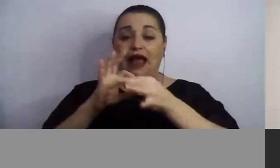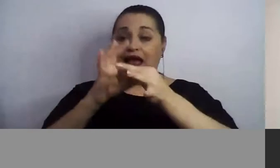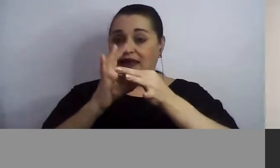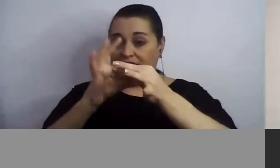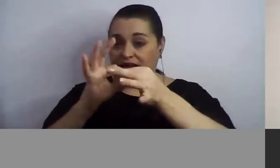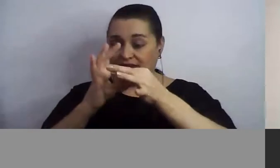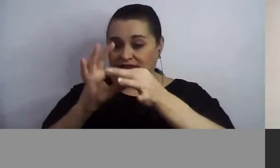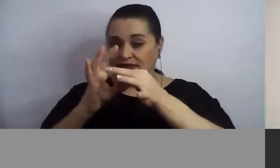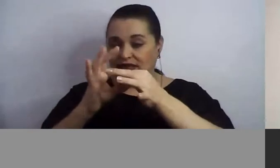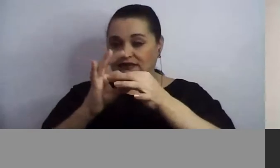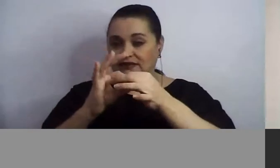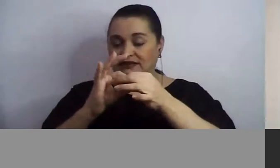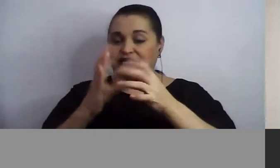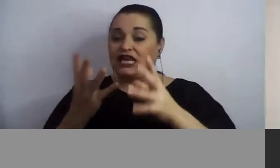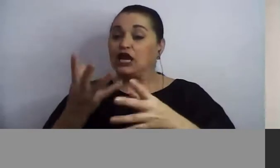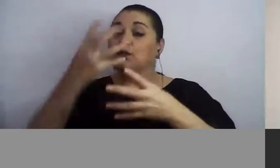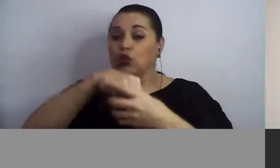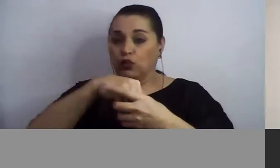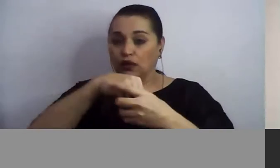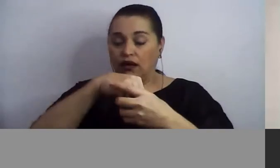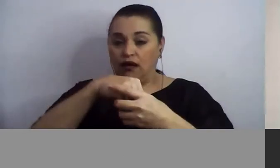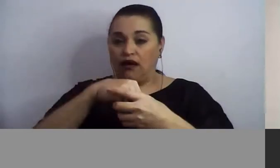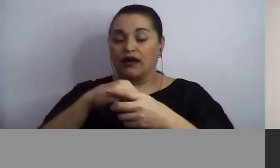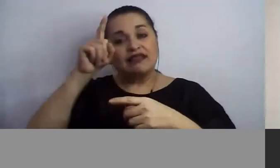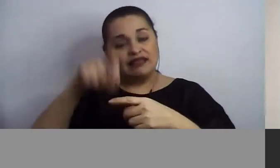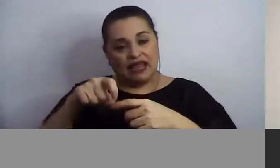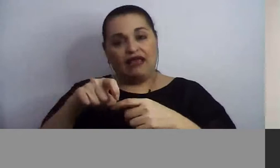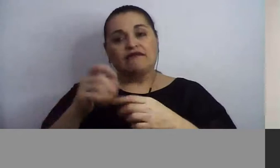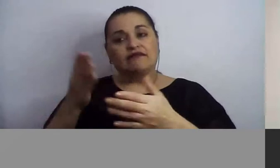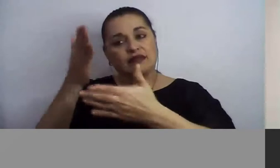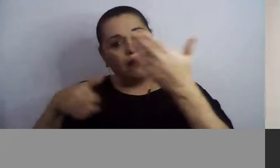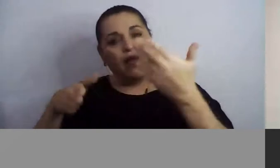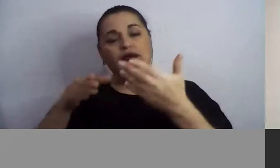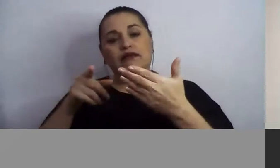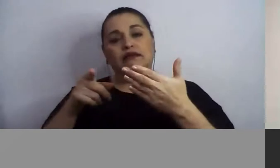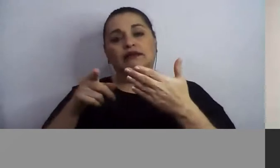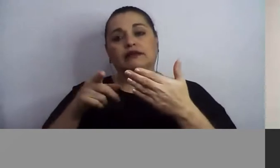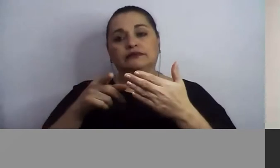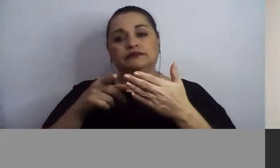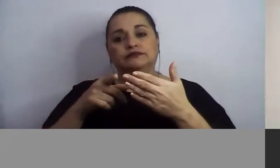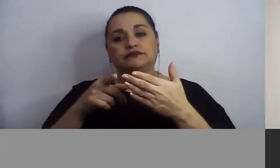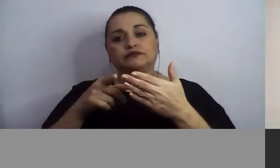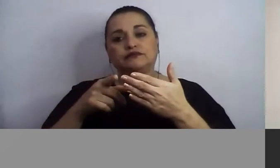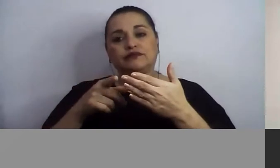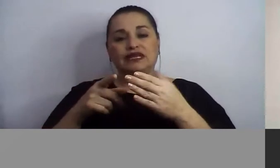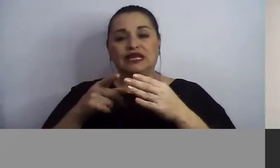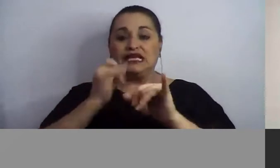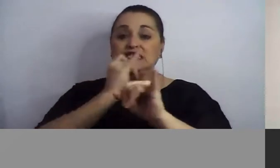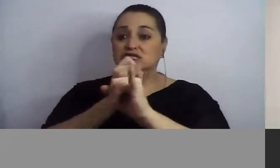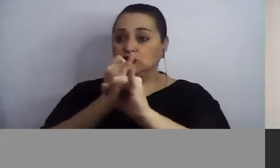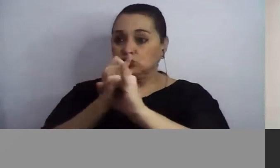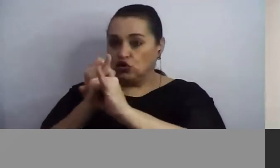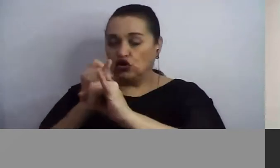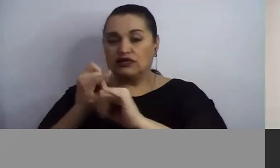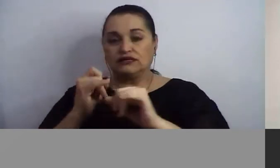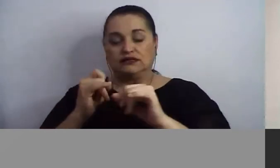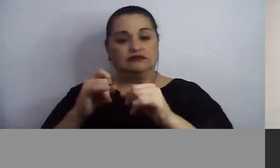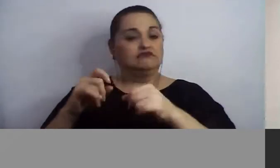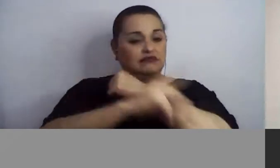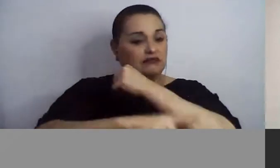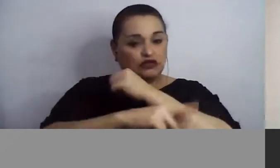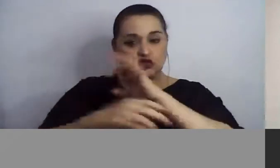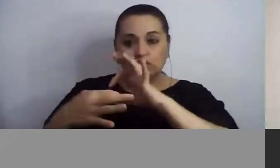y la el involucramiento que debe haber de parte de las instancias de Naciones Unidas